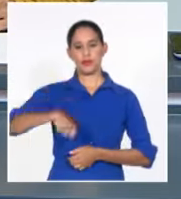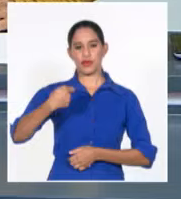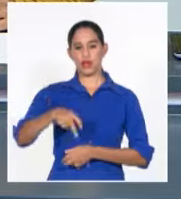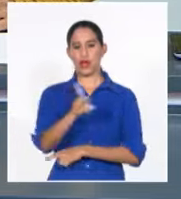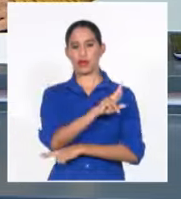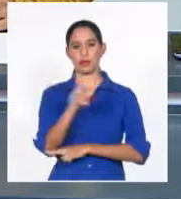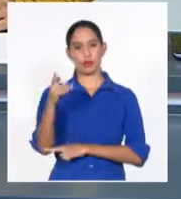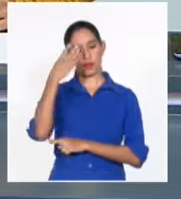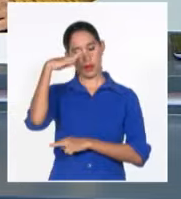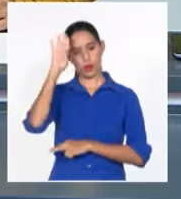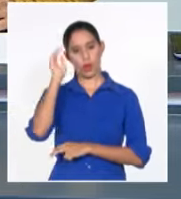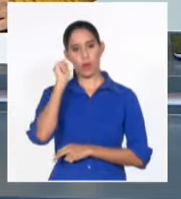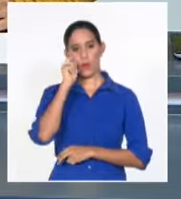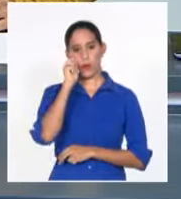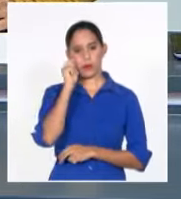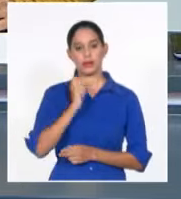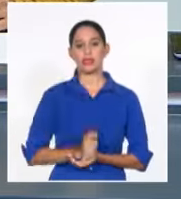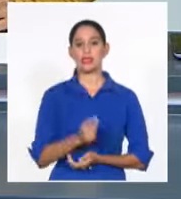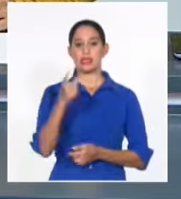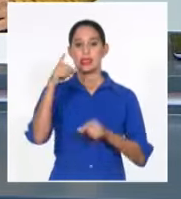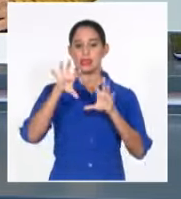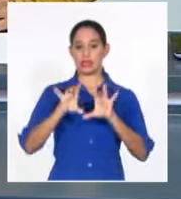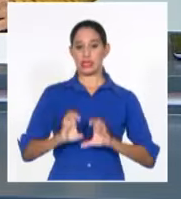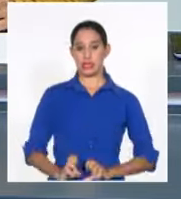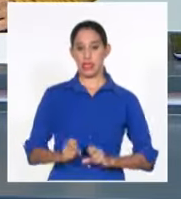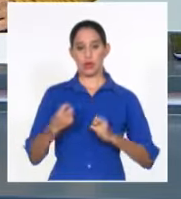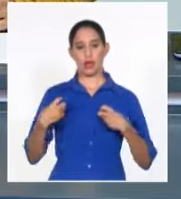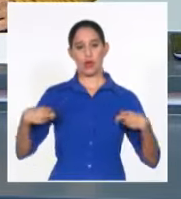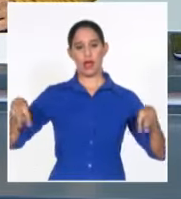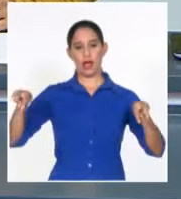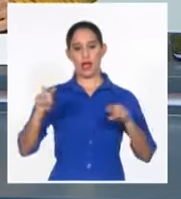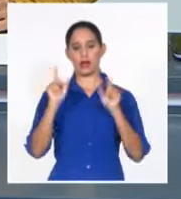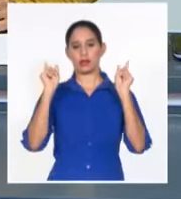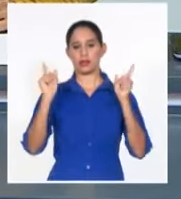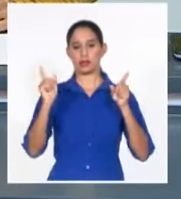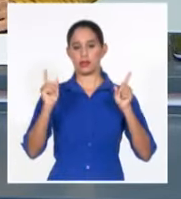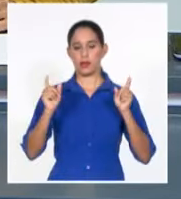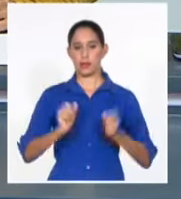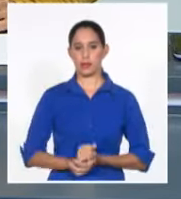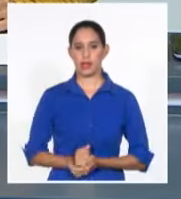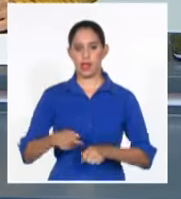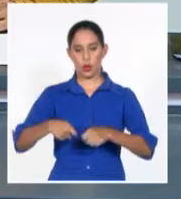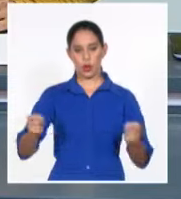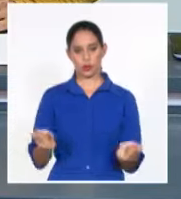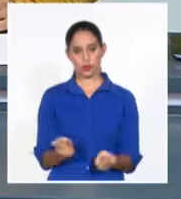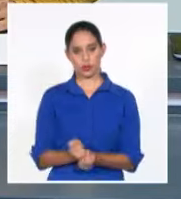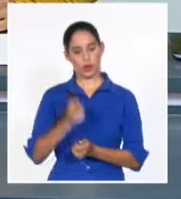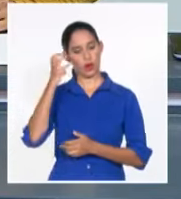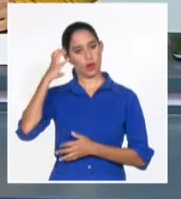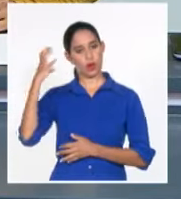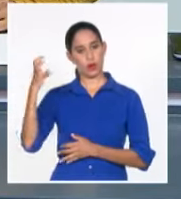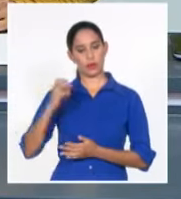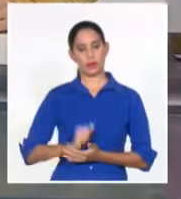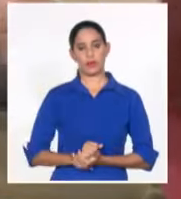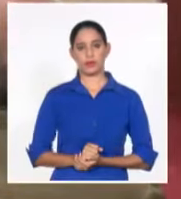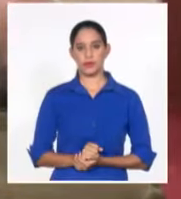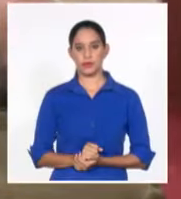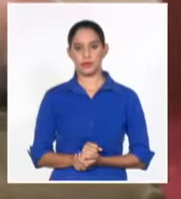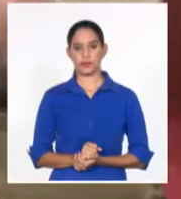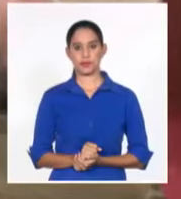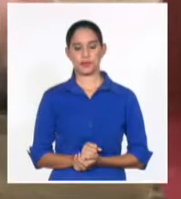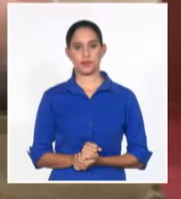Peña Ojeda, y el secretario de la Asamblea Nacional del Poder Popular y del Consejo de Estado, Homero Acosta Álvarez.